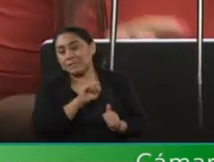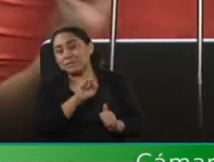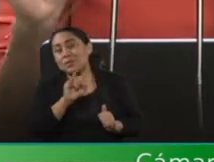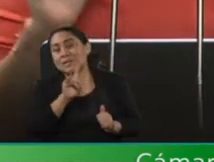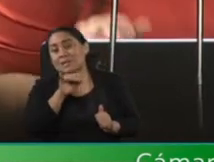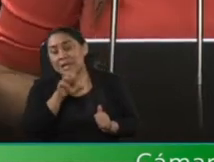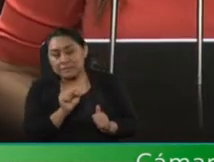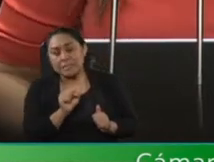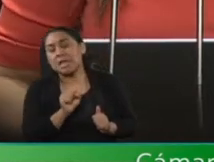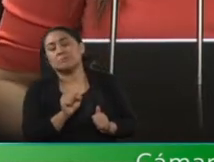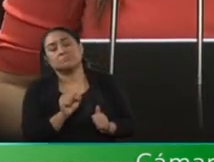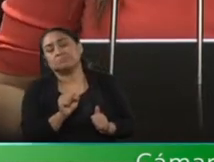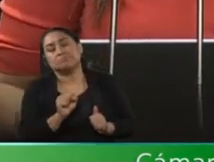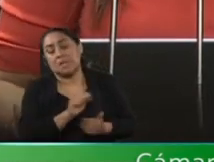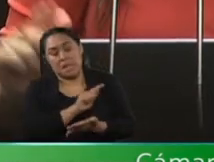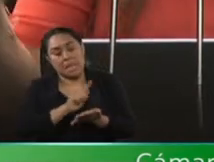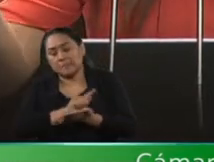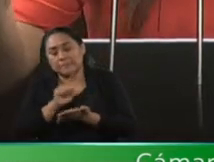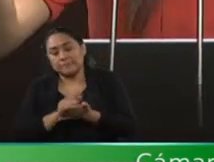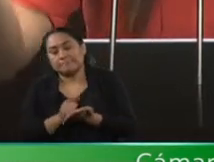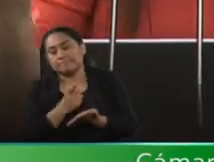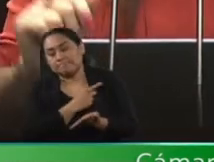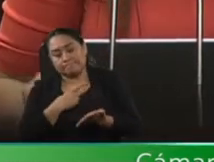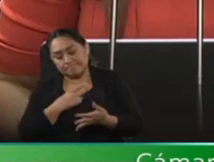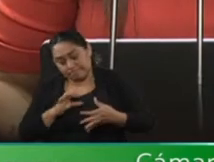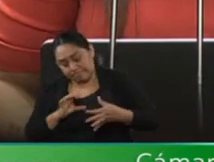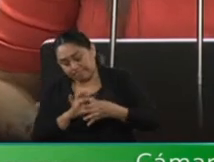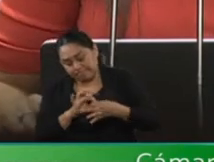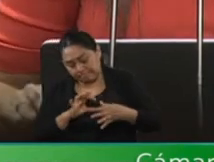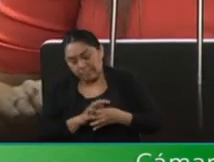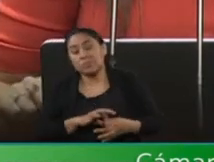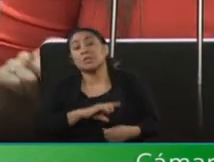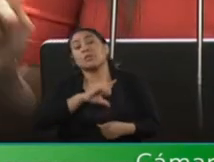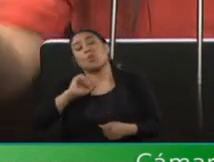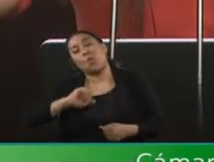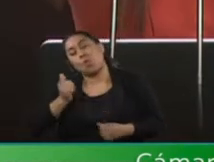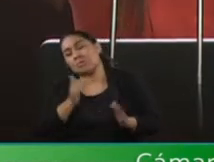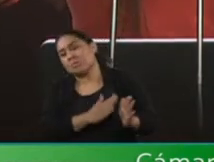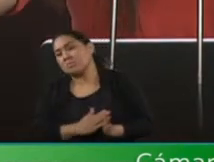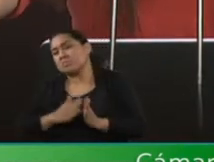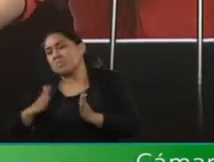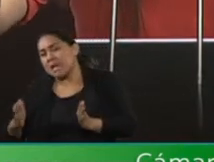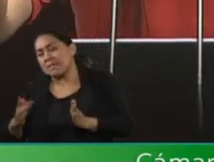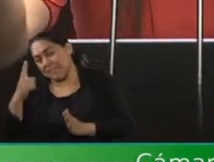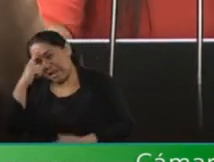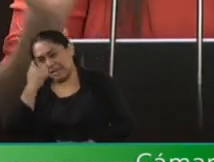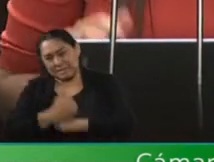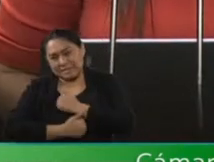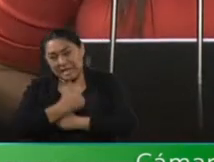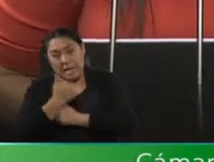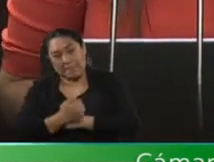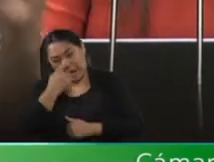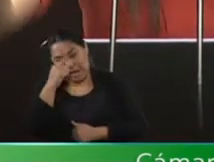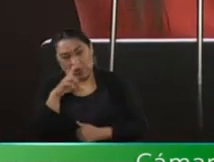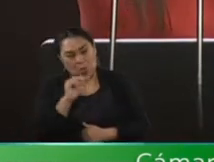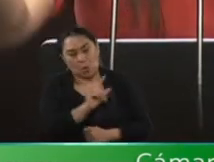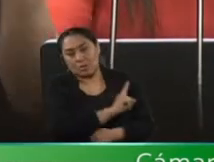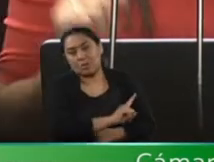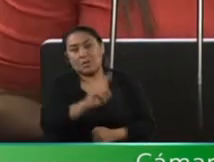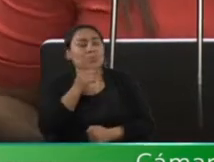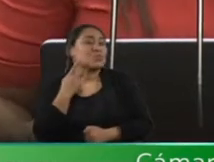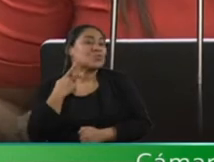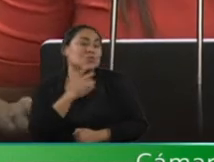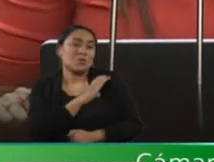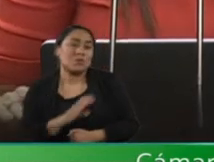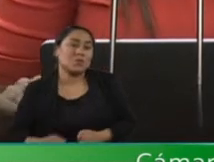se tuvieron que poner candados en la ley luego llegaron los bloques de competitividad para que no nos mandaran en los partidos políticos a las